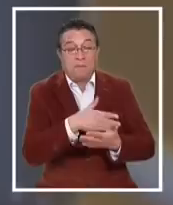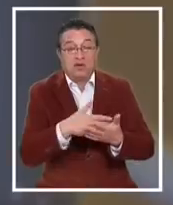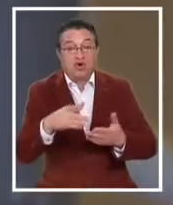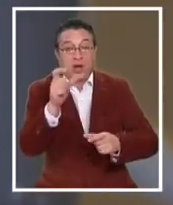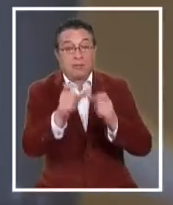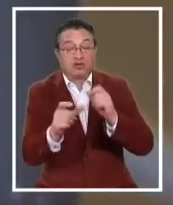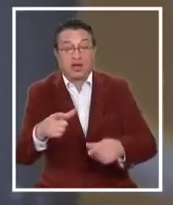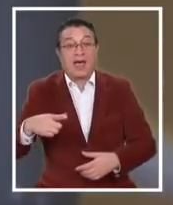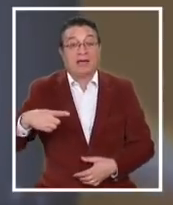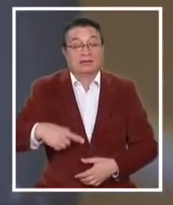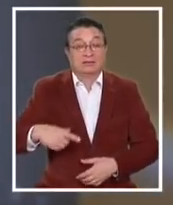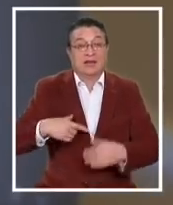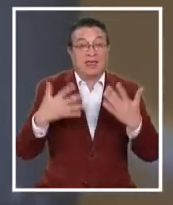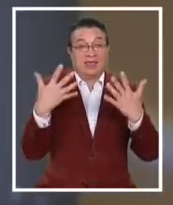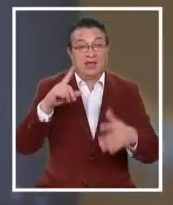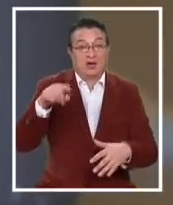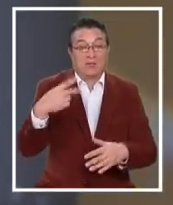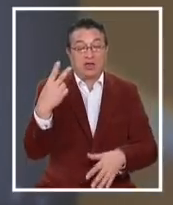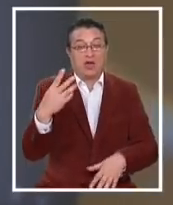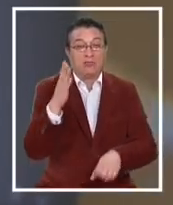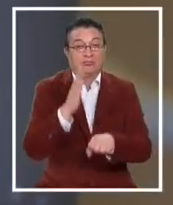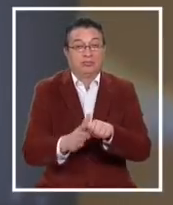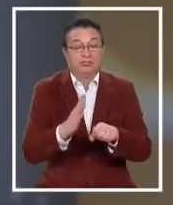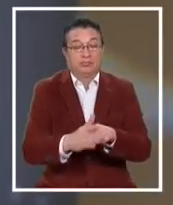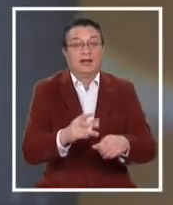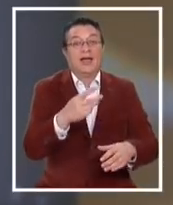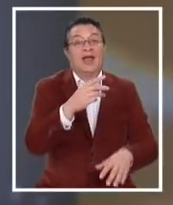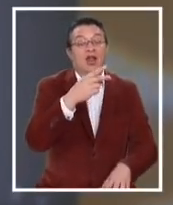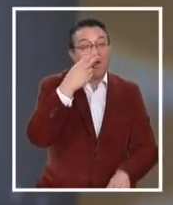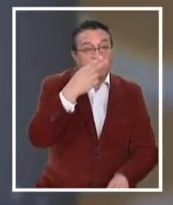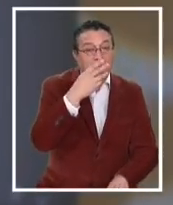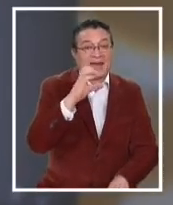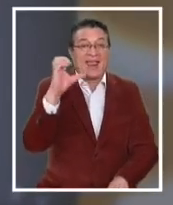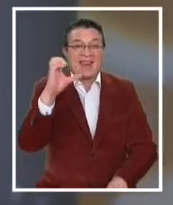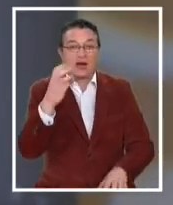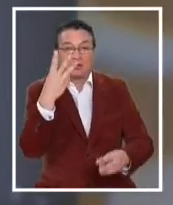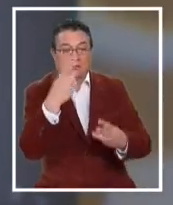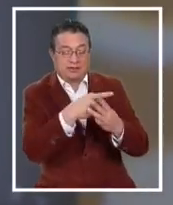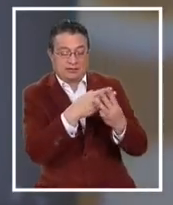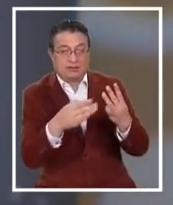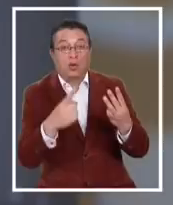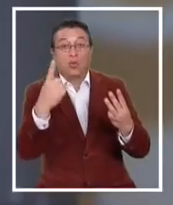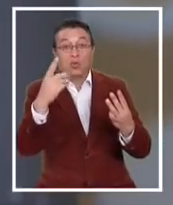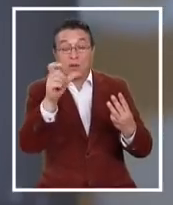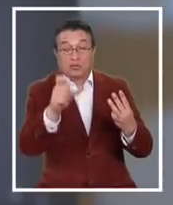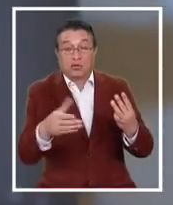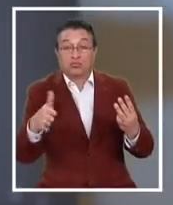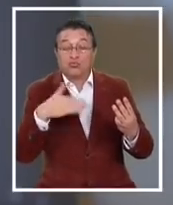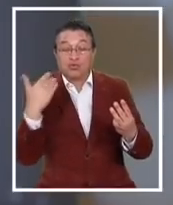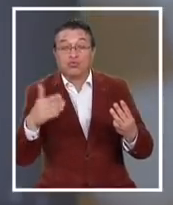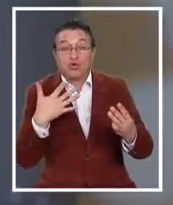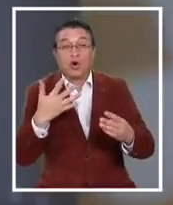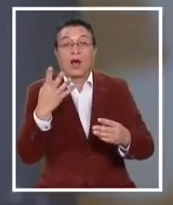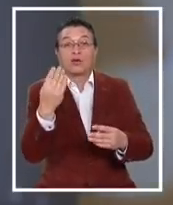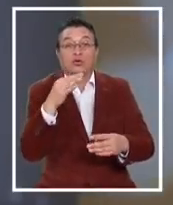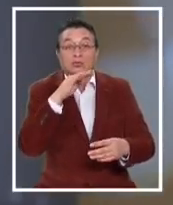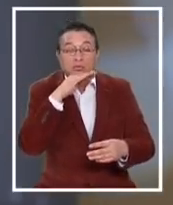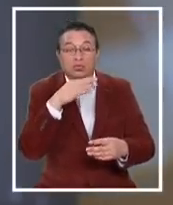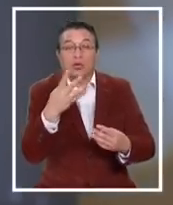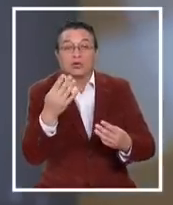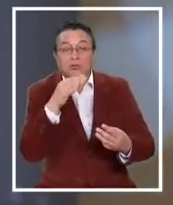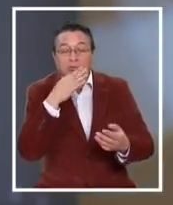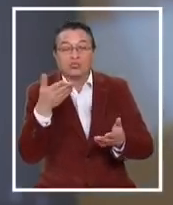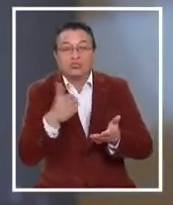personas cesantes, 10,2% era el desempleo en el trimestre de noviembre-enero, en donde está muriendo una persona cada 14 minutos. Centrarnos